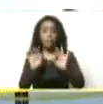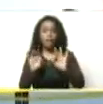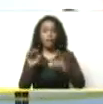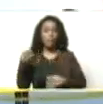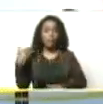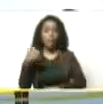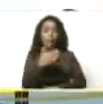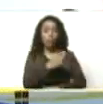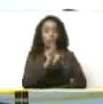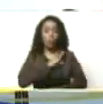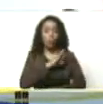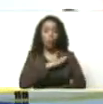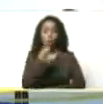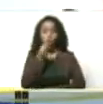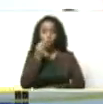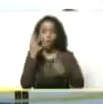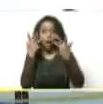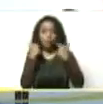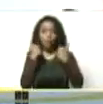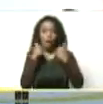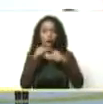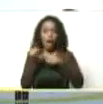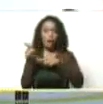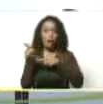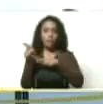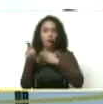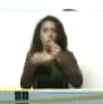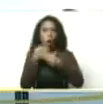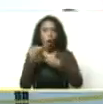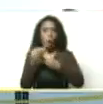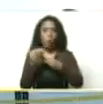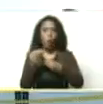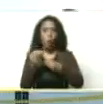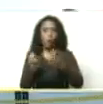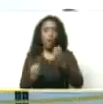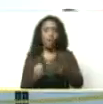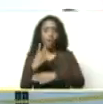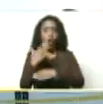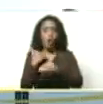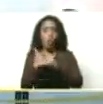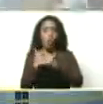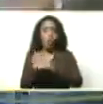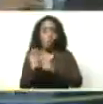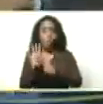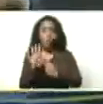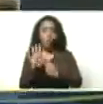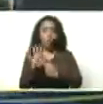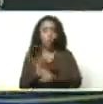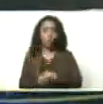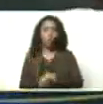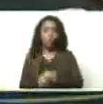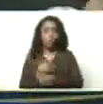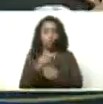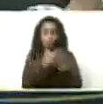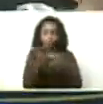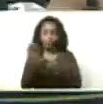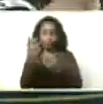su proteína animal allí tomó un clavel bueno fíjense ustedes estos datos